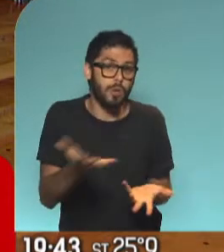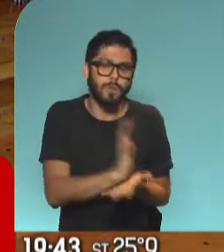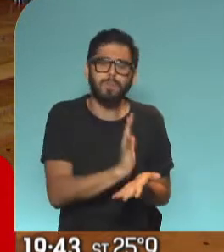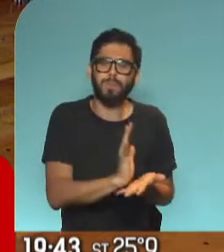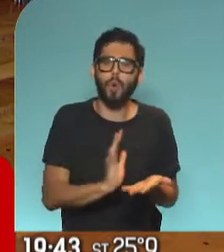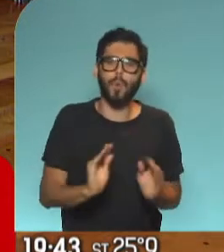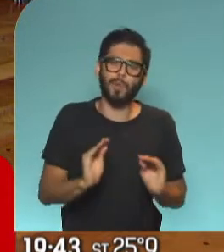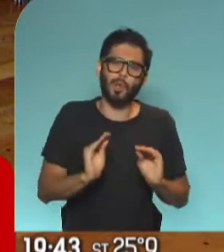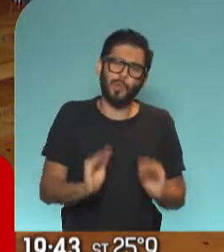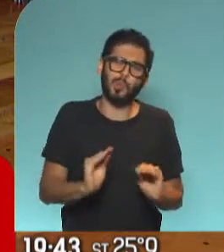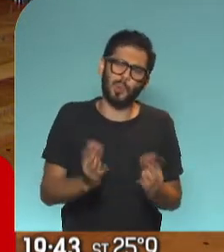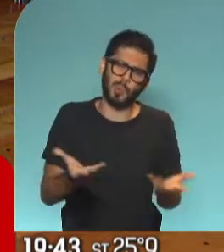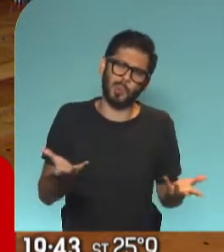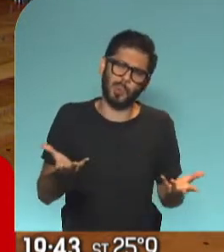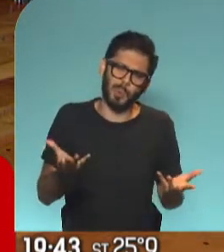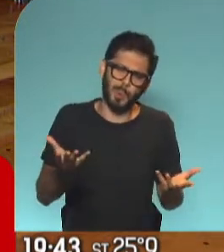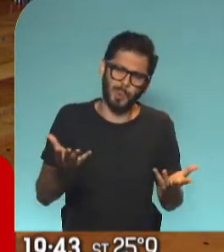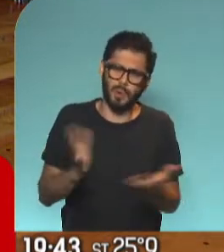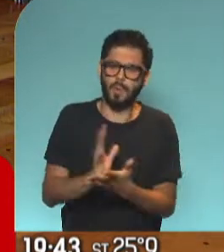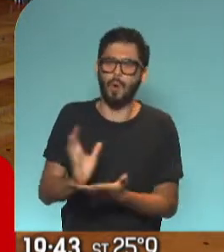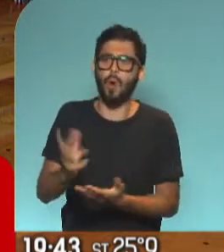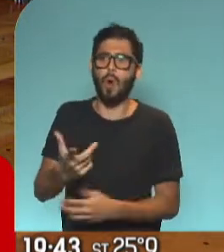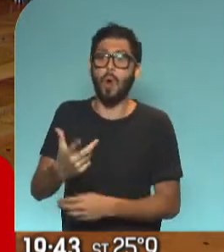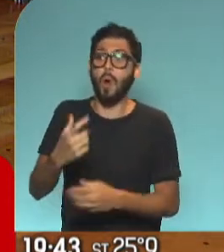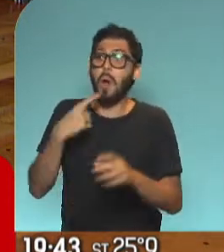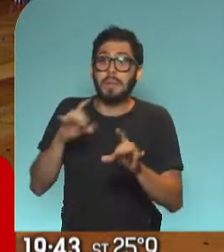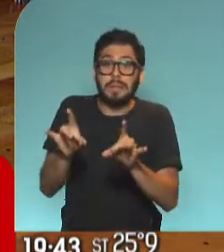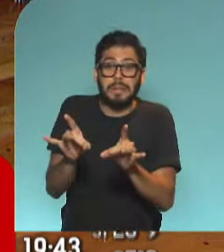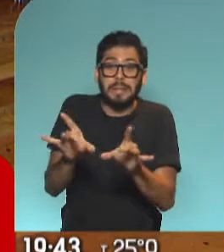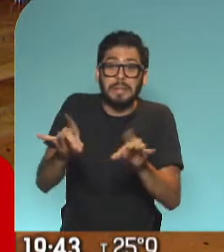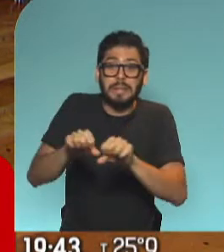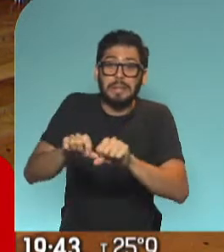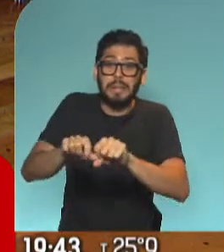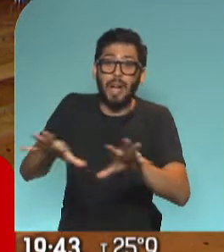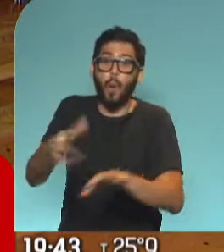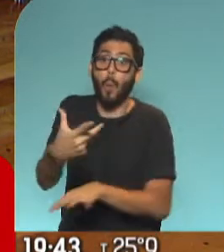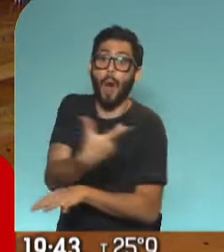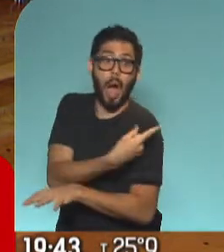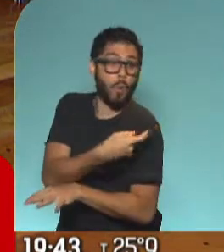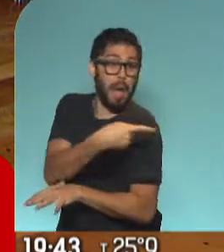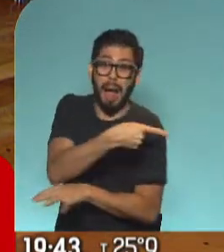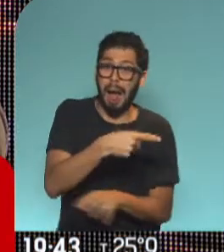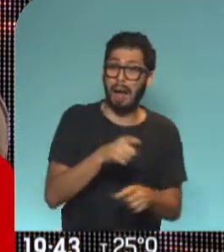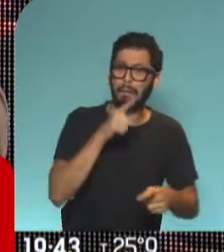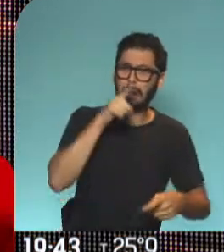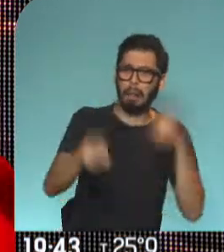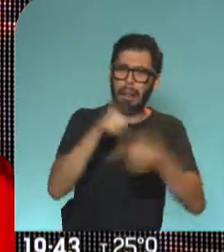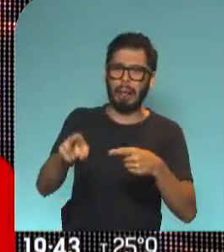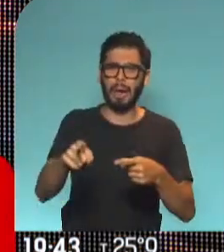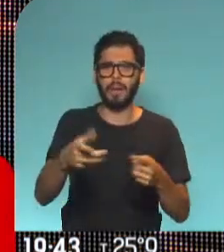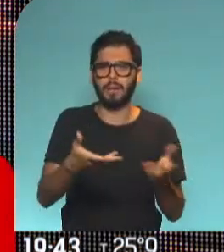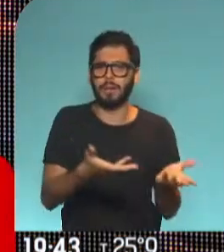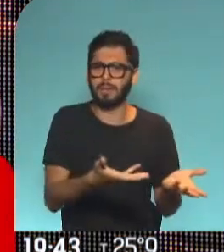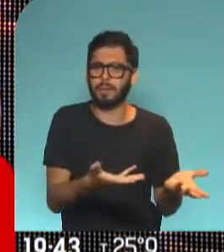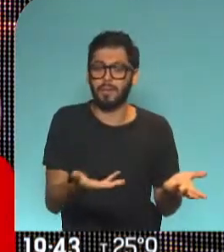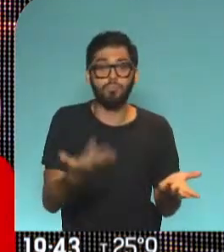en contra de una vacuna que nos va a sacar de una pandemia es atentar contra la salud. Digo, bueno, siempre se lo ponen en esos términos. Bueno, hay una presentación